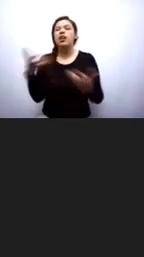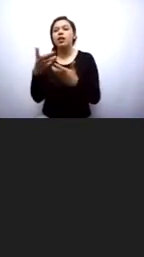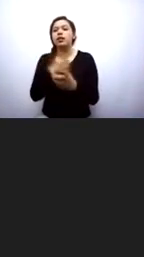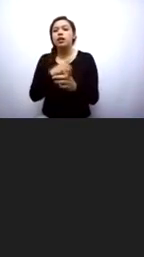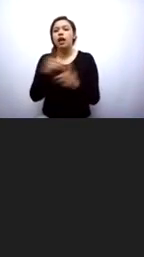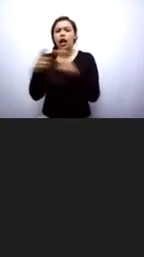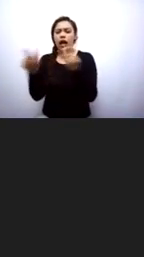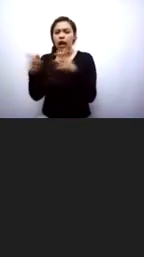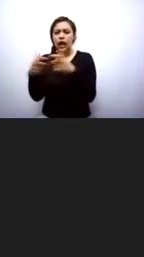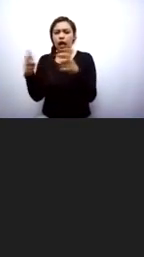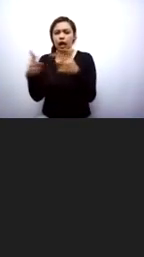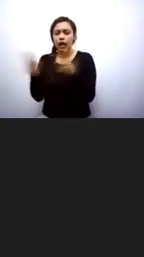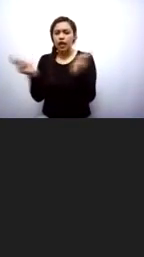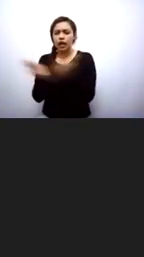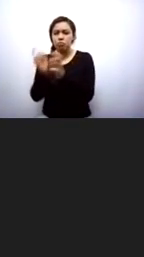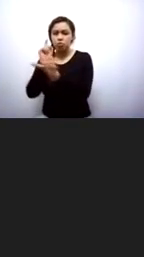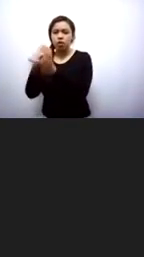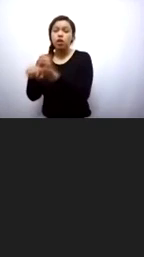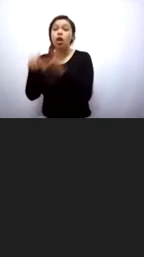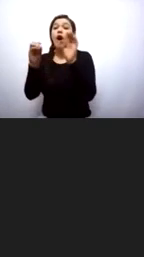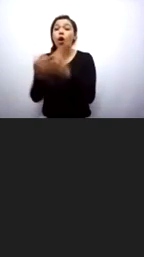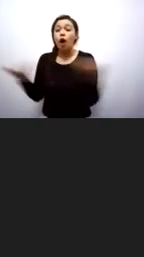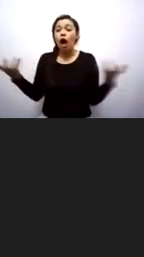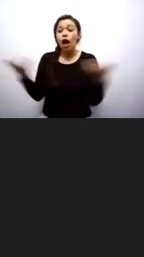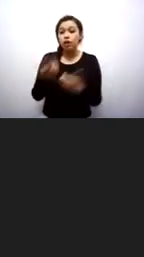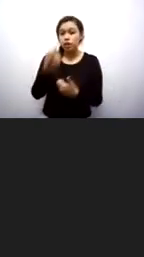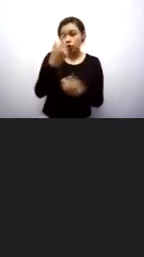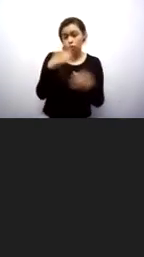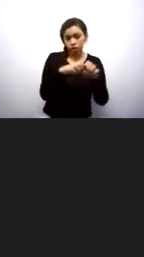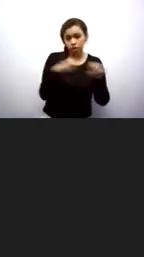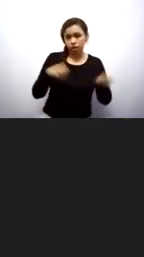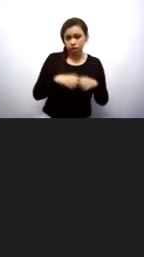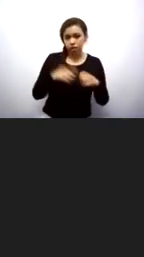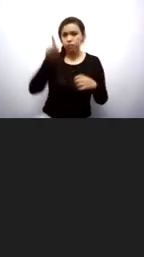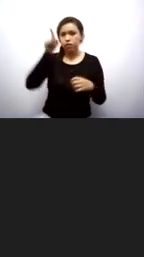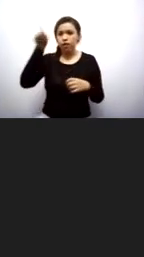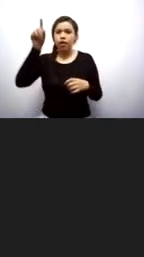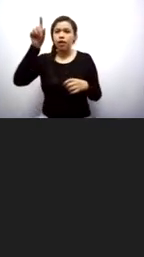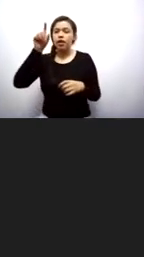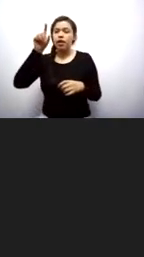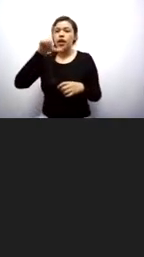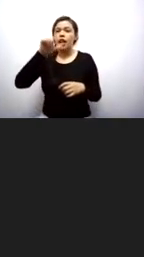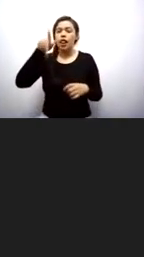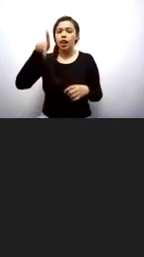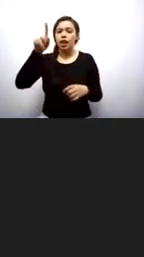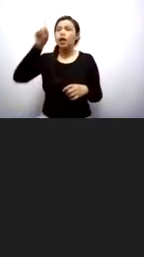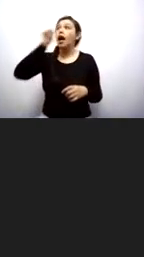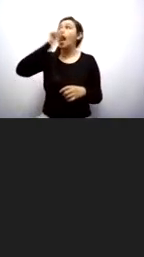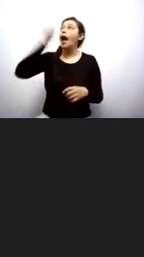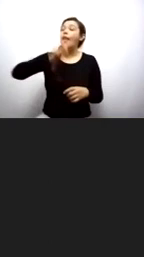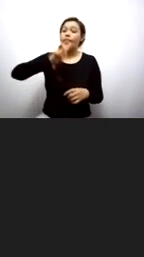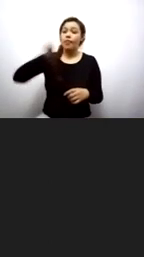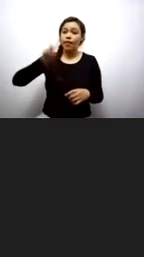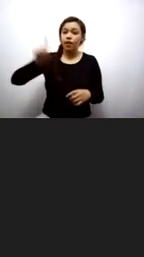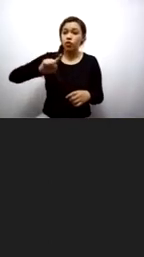a un equipo o crear uno, que es esta opción que tenemos en el vínculo en el link, perdón, derecho